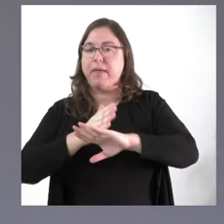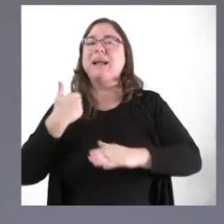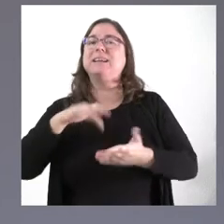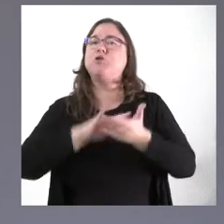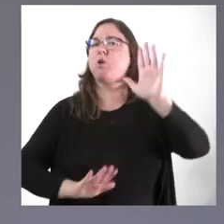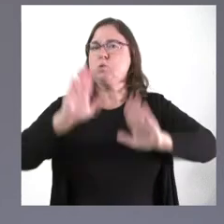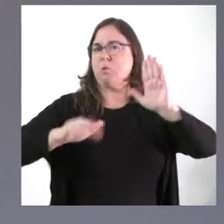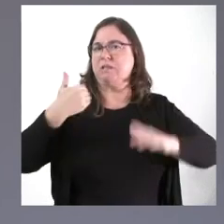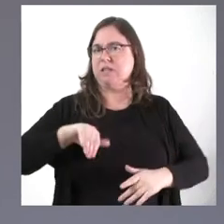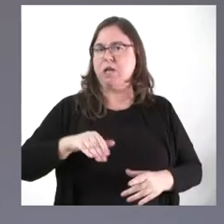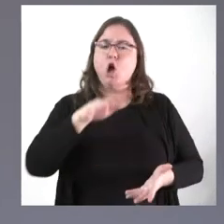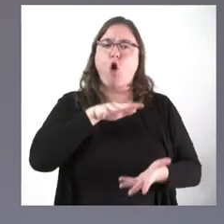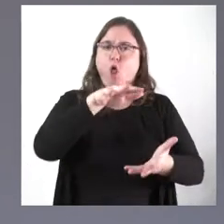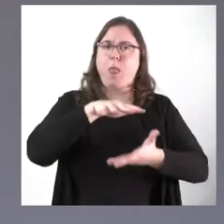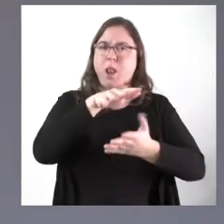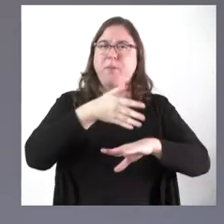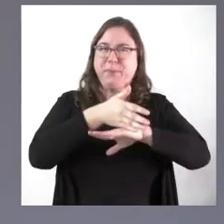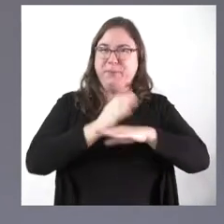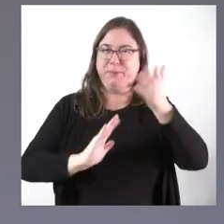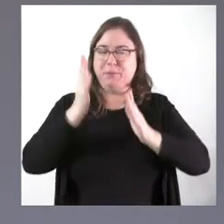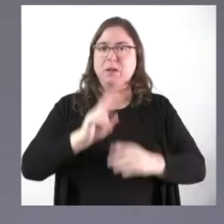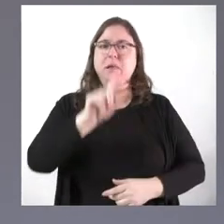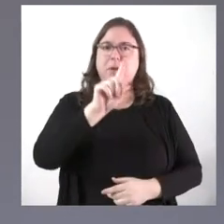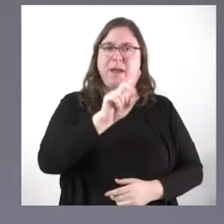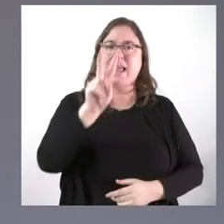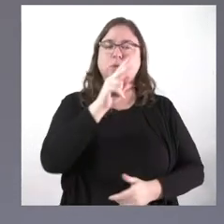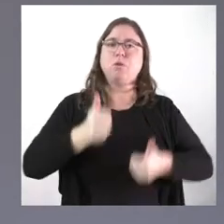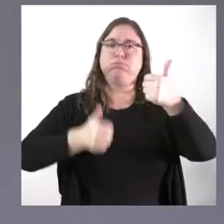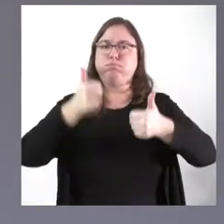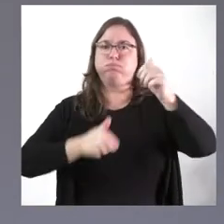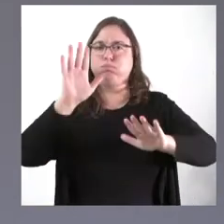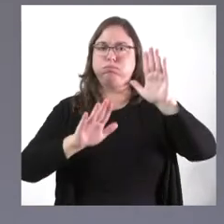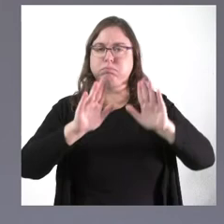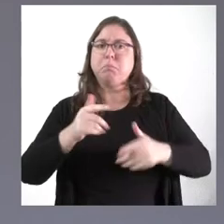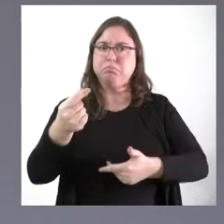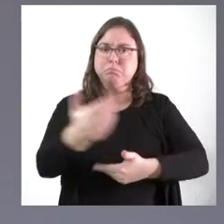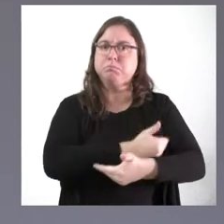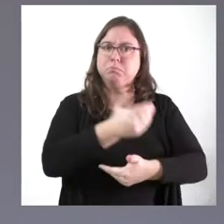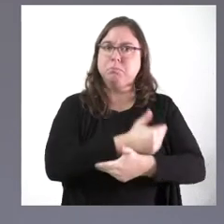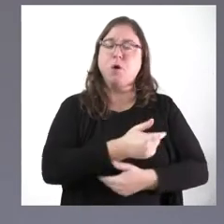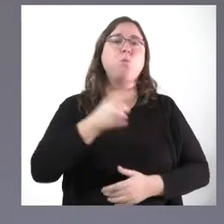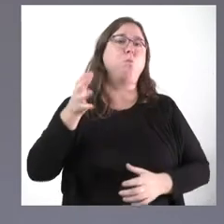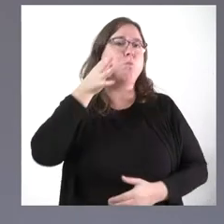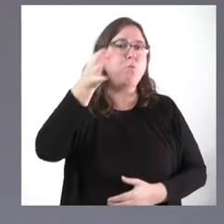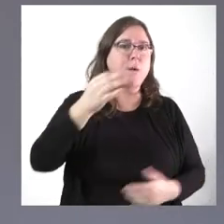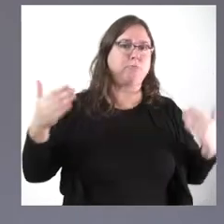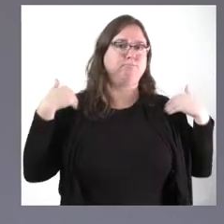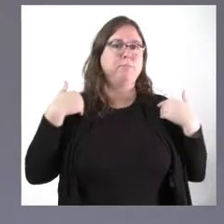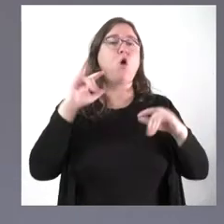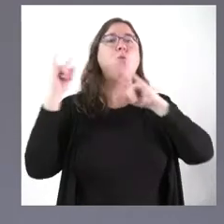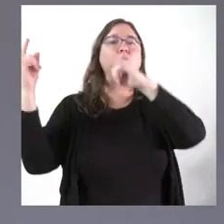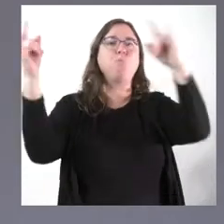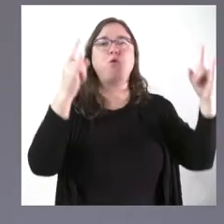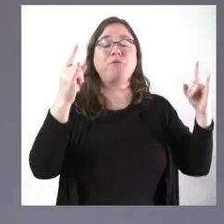de muchos lotes primeras segunda subastas con importantes rendimientos económicos para los municipios titulares de esos Montes